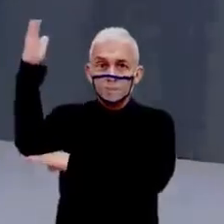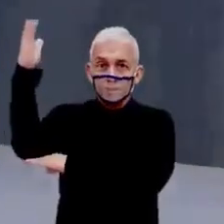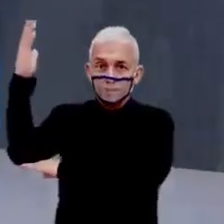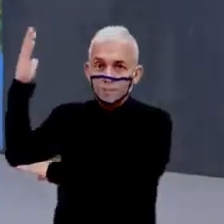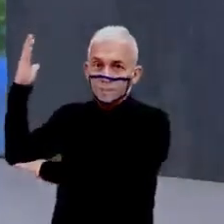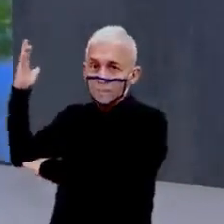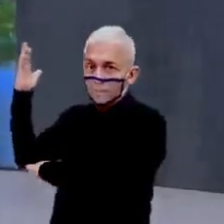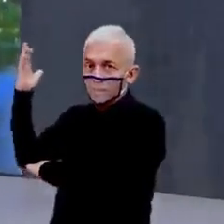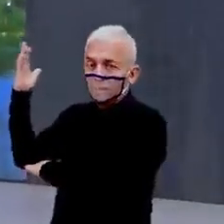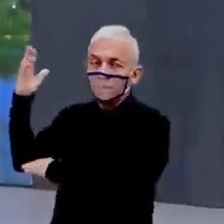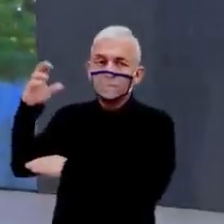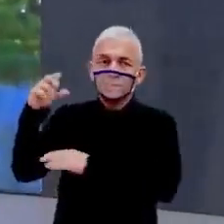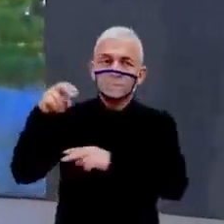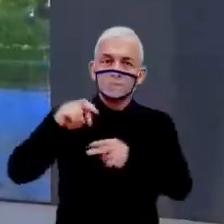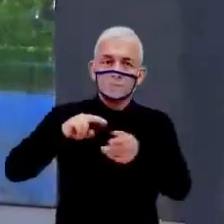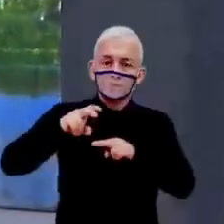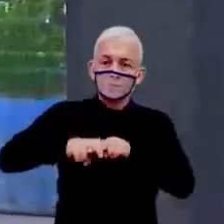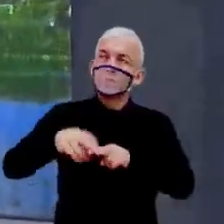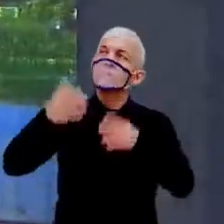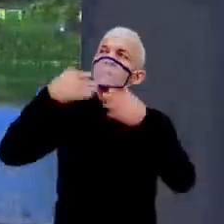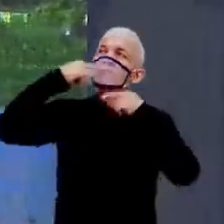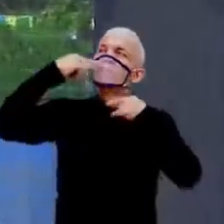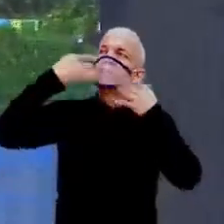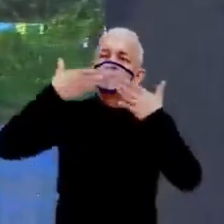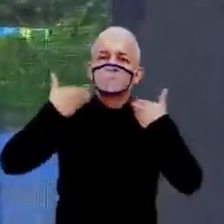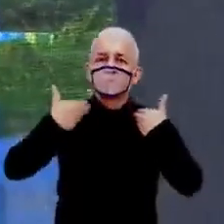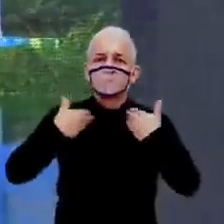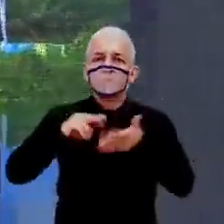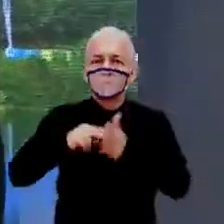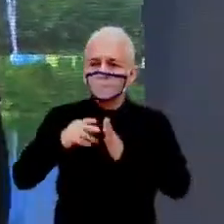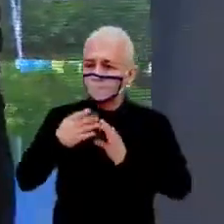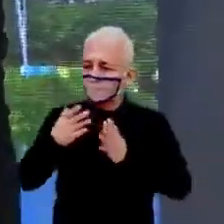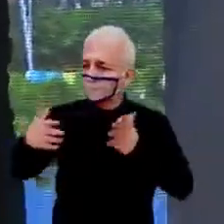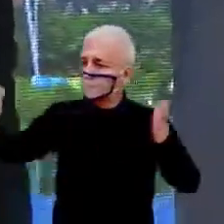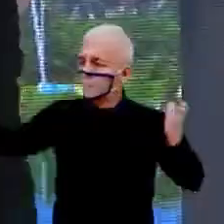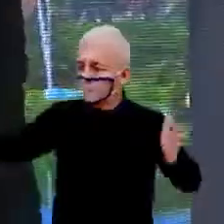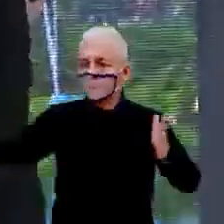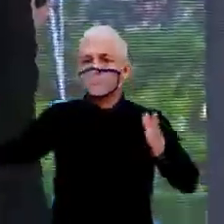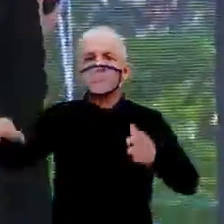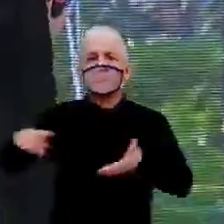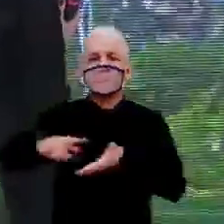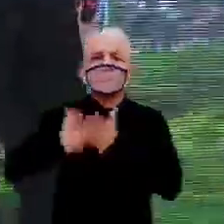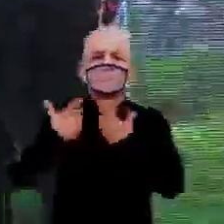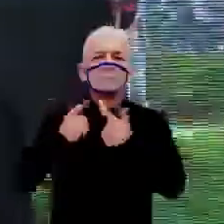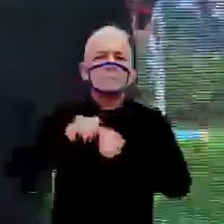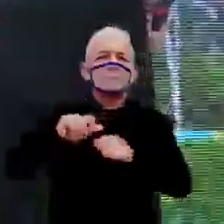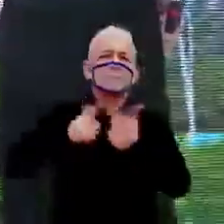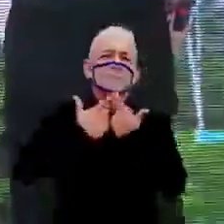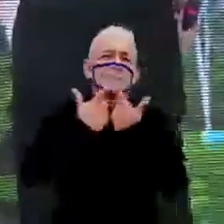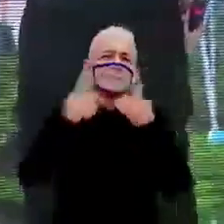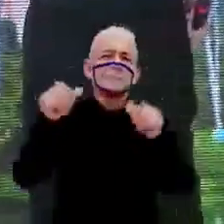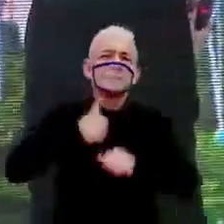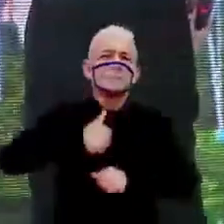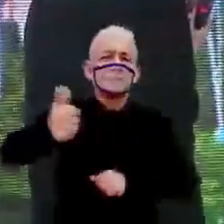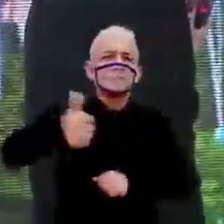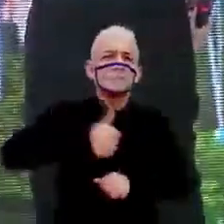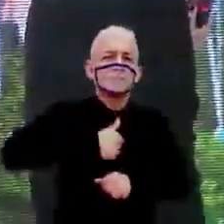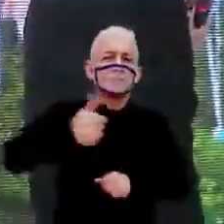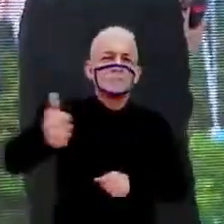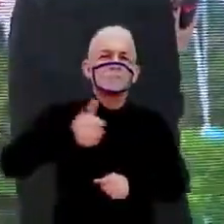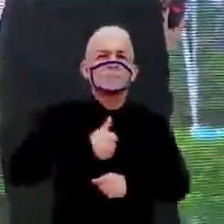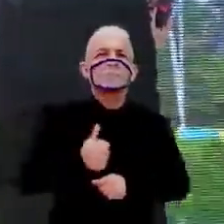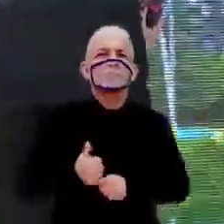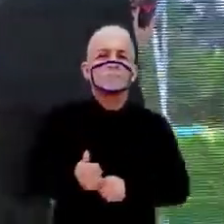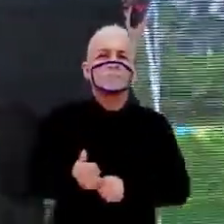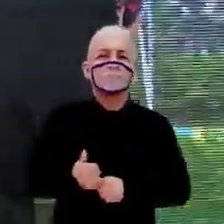seguridad, vamos a ganar en calidad de aire, vamos a ganar en hacer agradable el tema de caminar en la